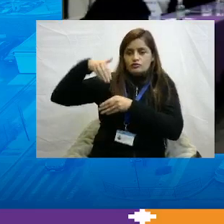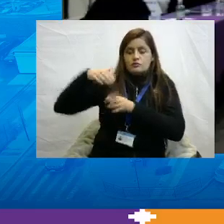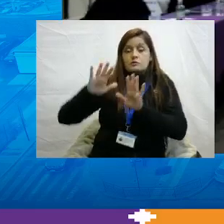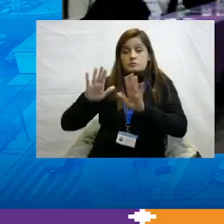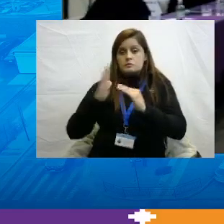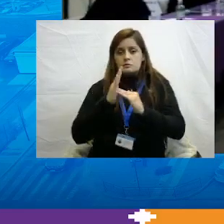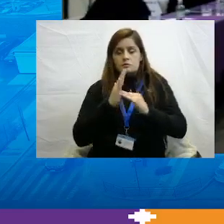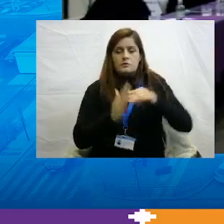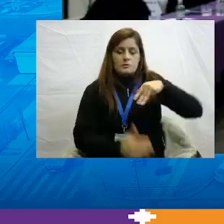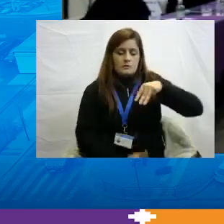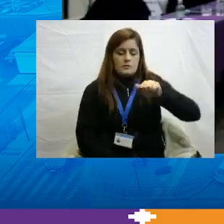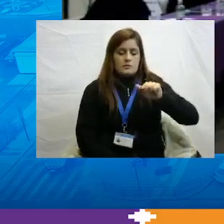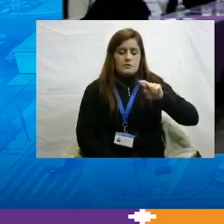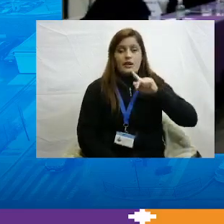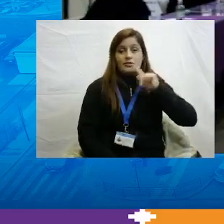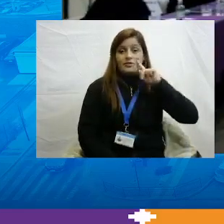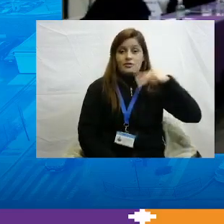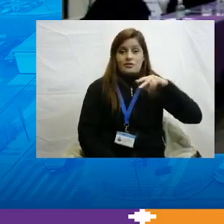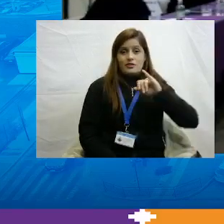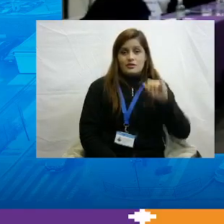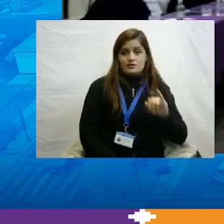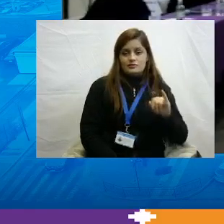Concejal Martínez. Sí, gracias. Sí,